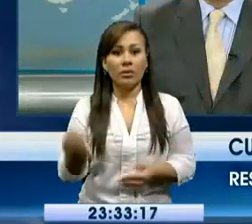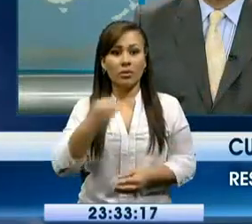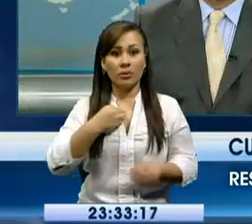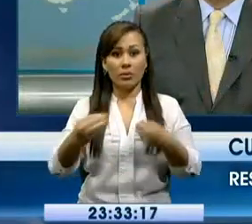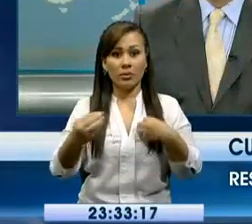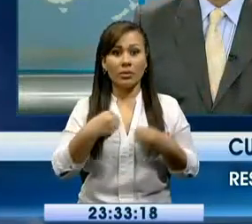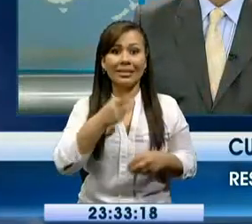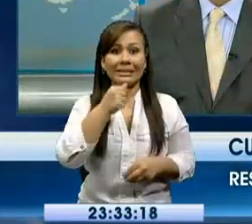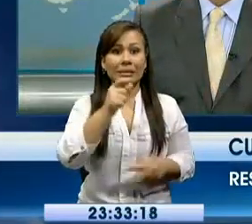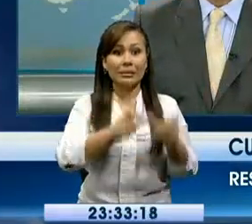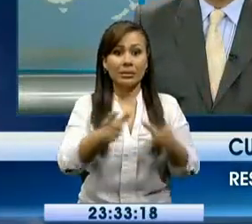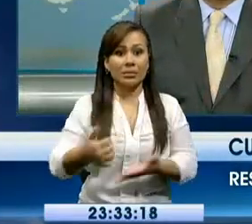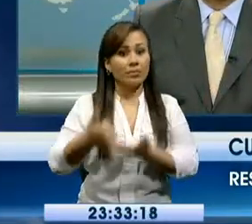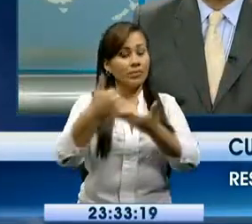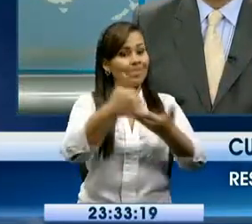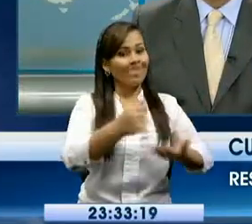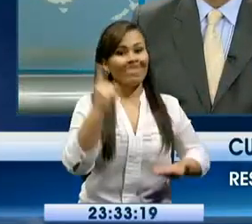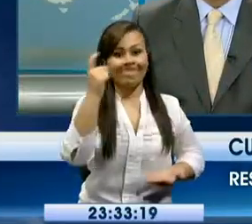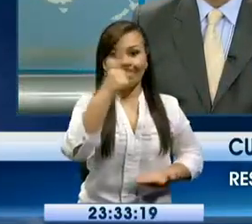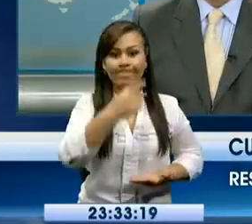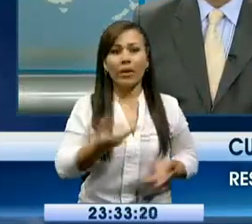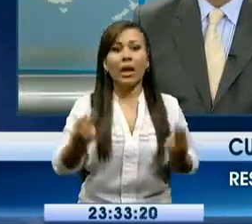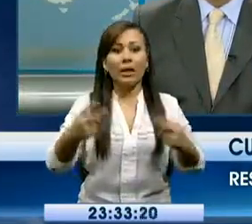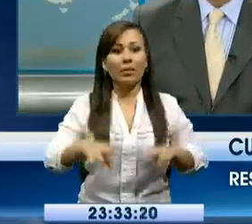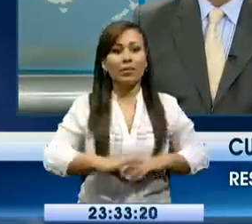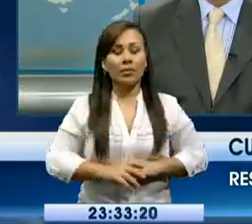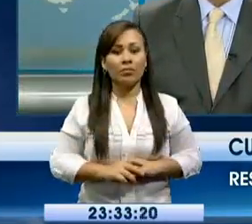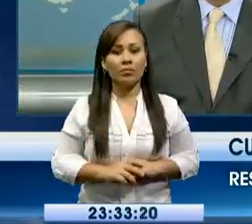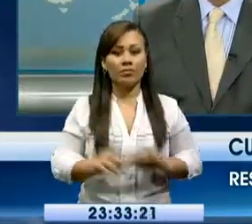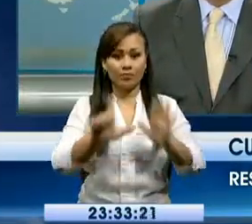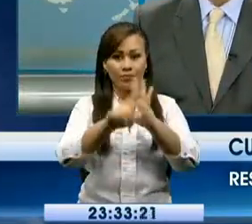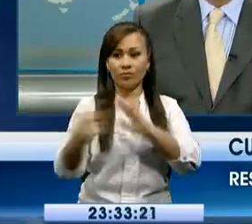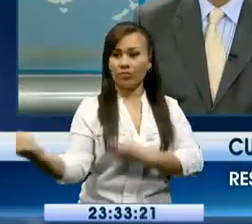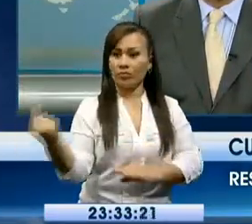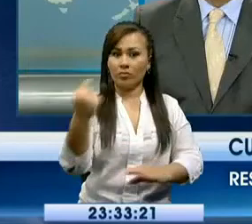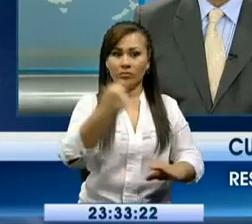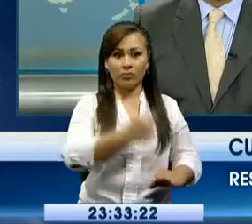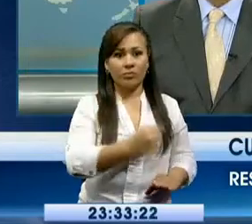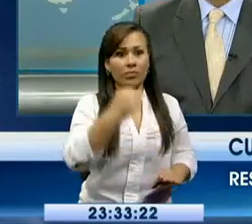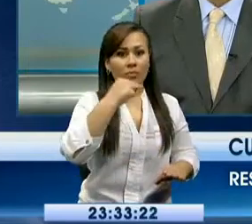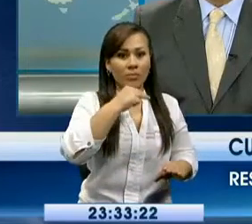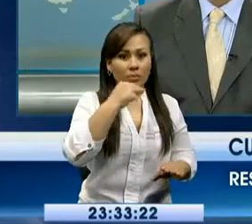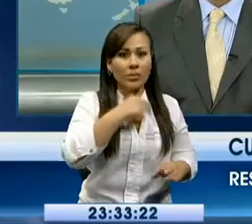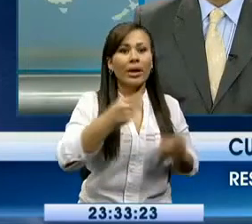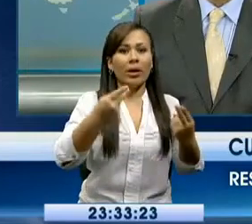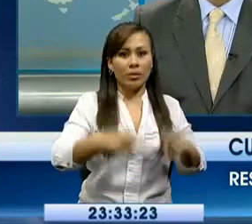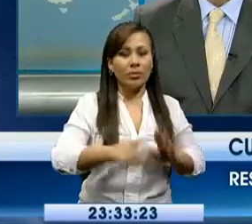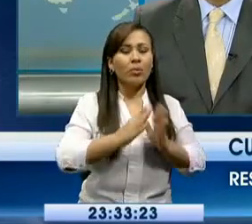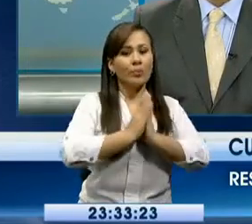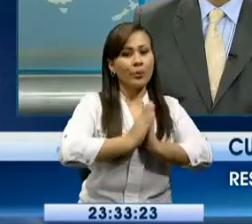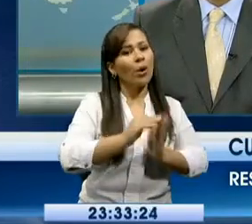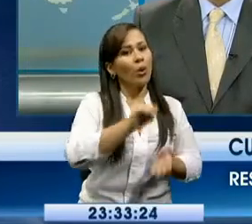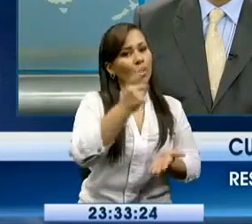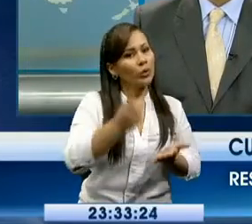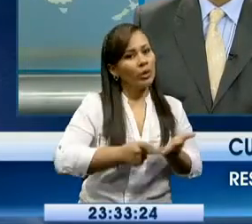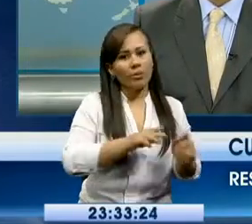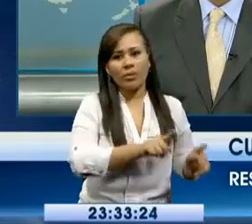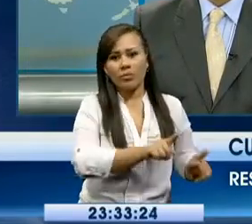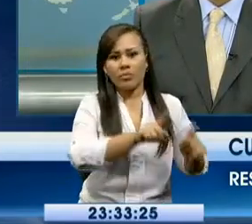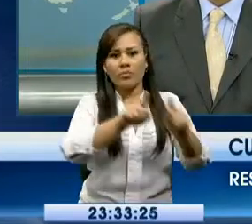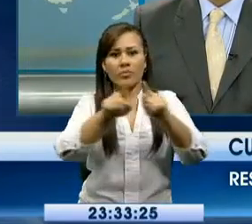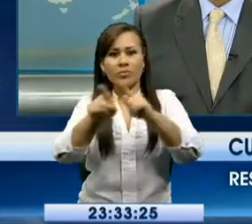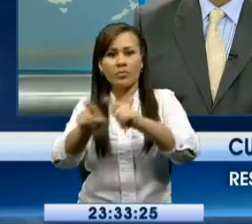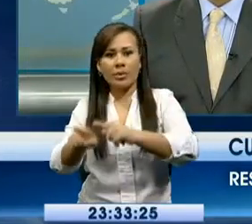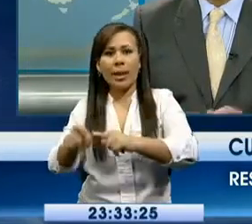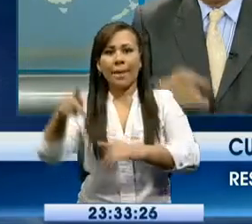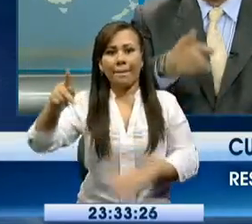que por favor asistamos, luego retornamos hacia Manta y luego se nos pidió nuevamente que volvamos a la ciudad